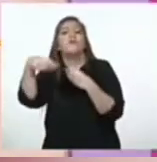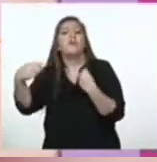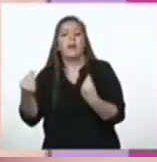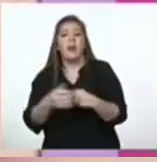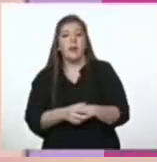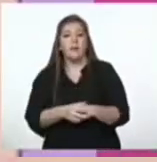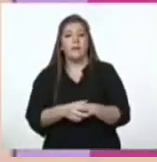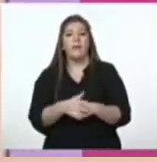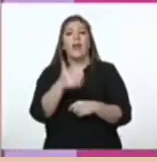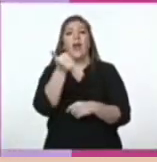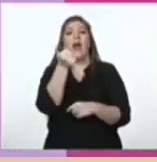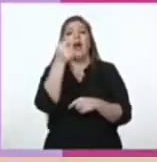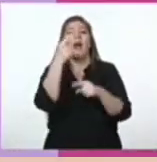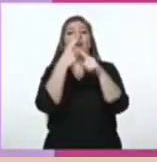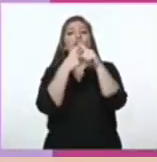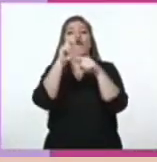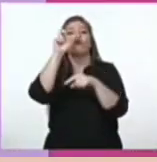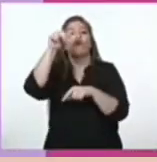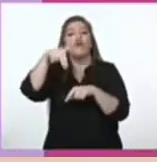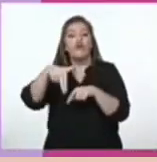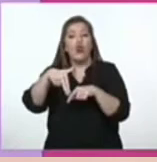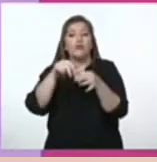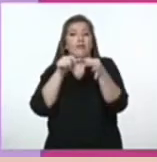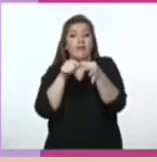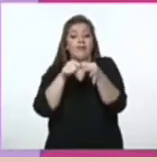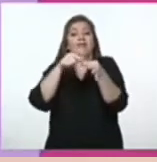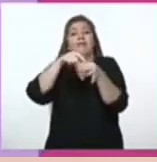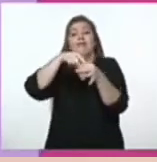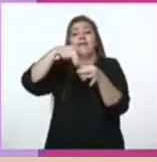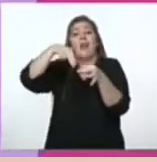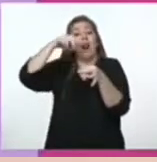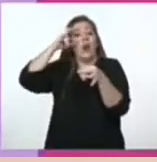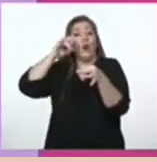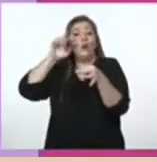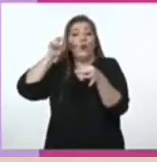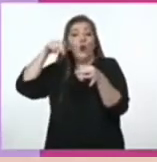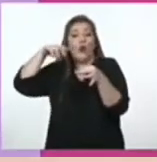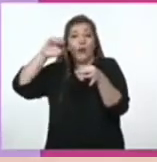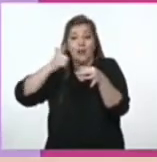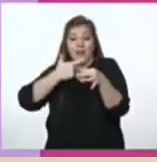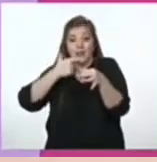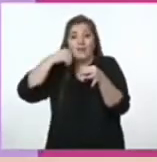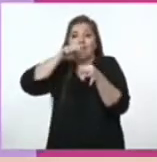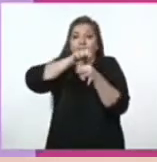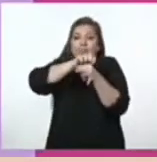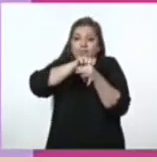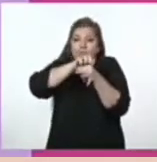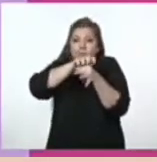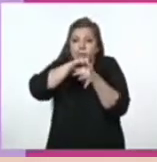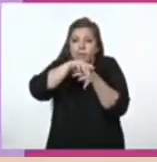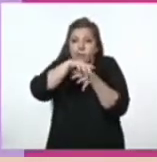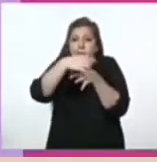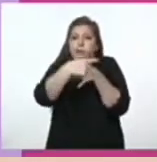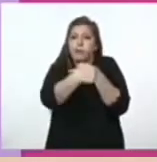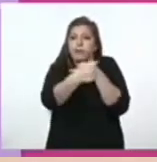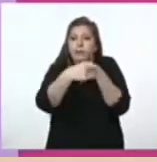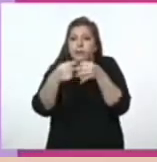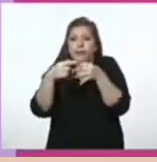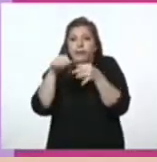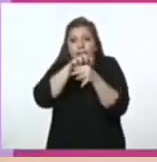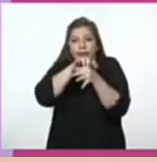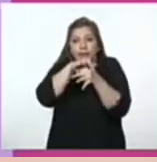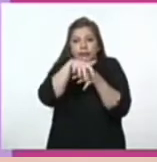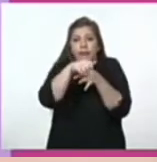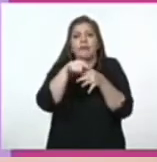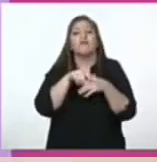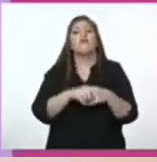los axones, que son prolongaciones de las neuronas, que, bueno, van a ser un conjunto de ellos, ¿no? Van a estar formados